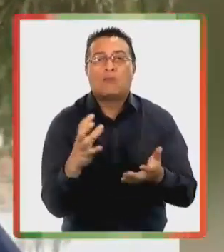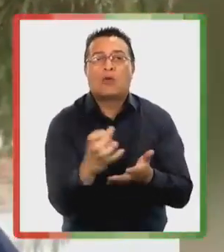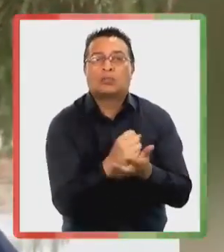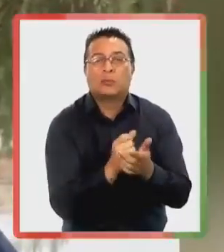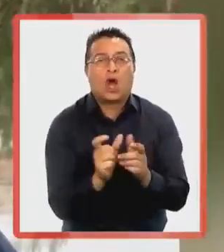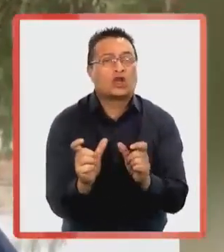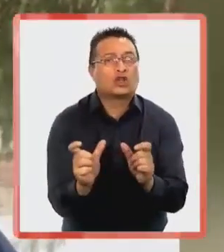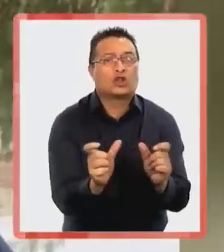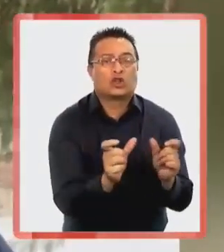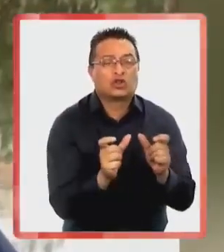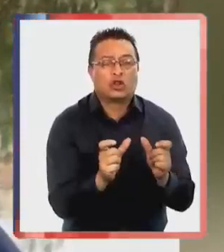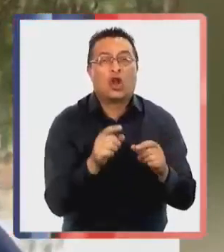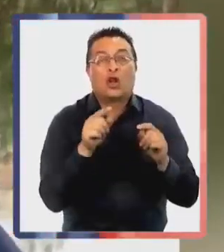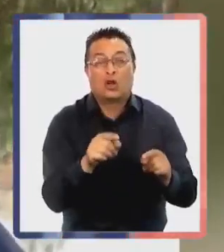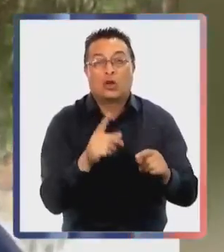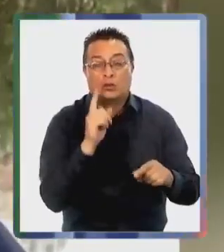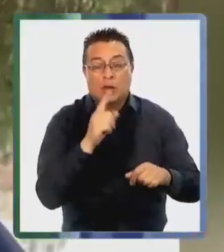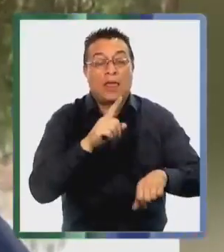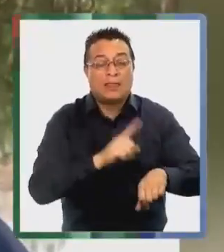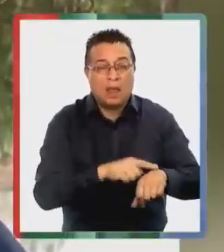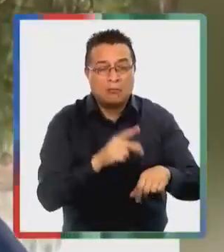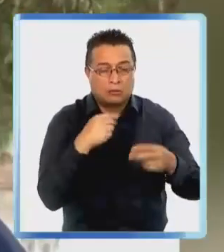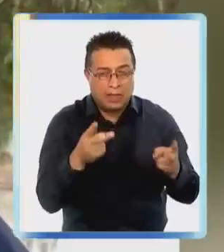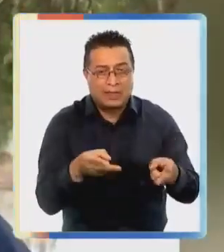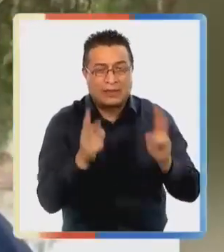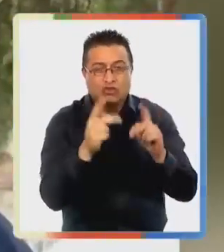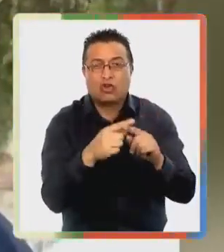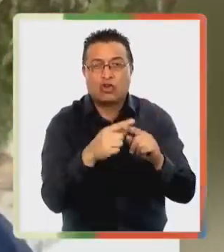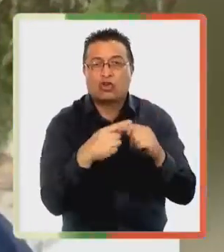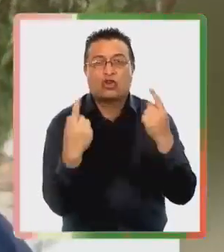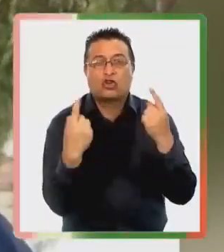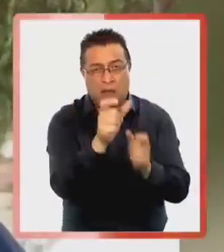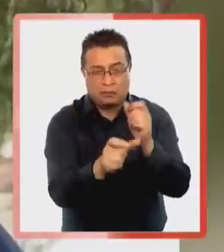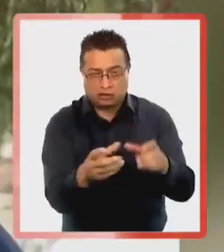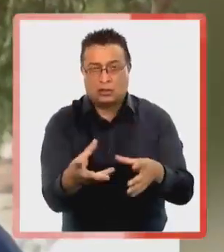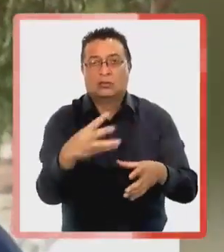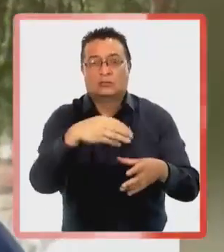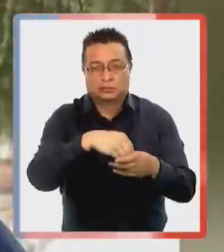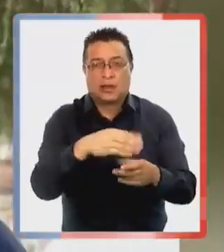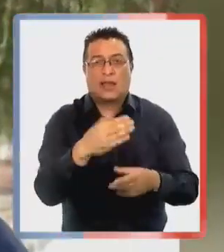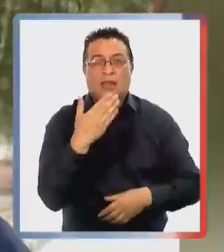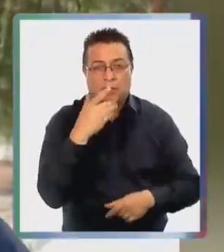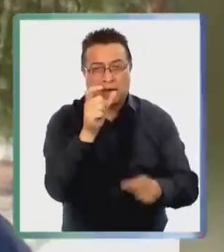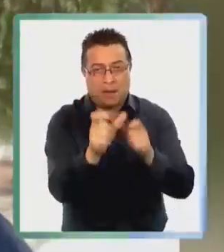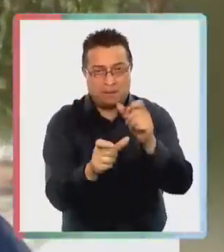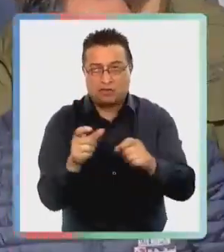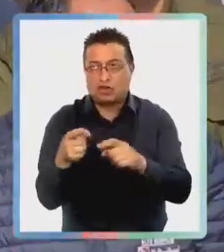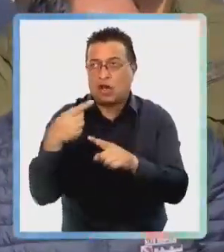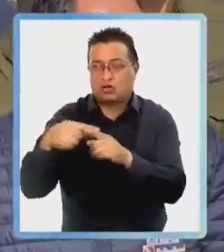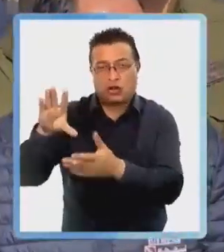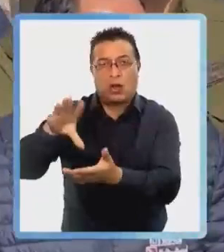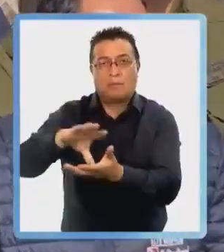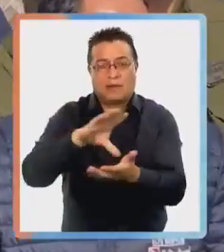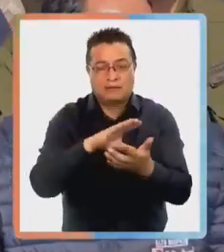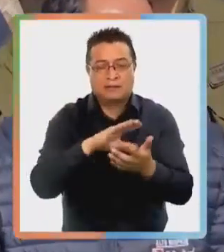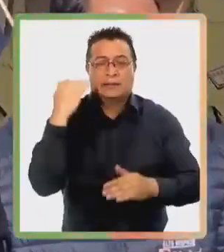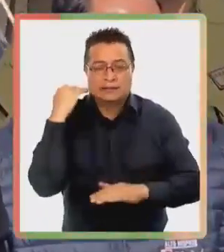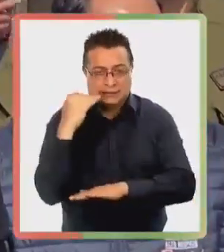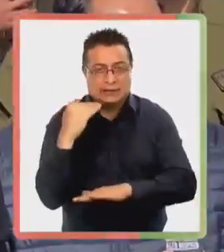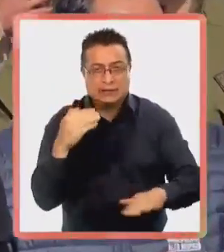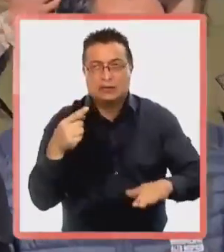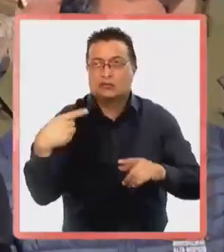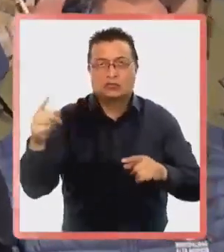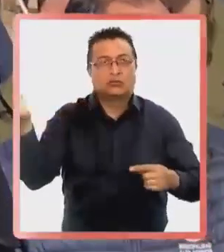las personas involucradas, también de las personas migrantes y particularmente de los niños y niñas que migran con su familia? Este decreto